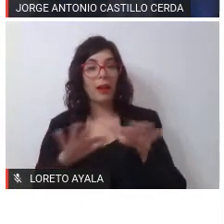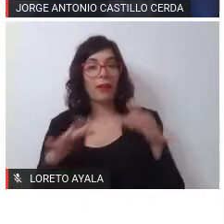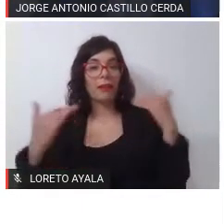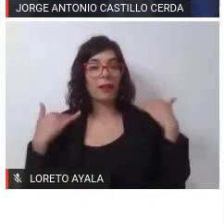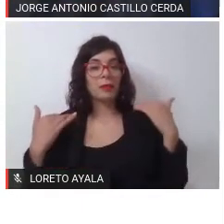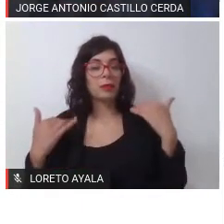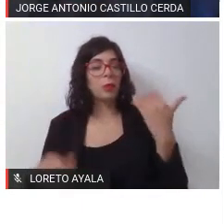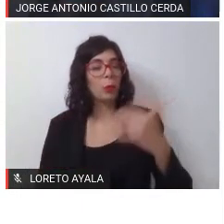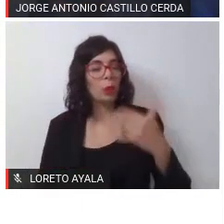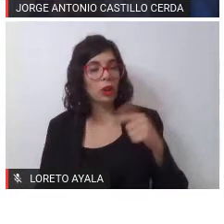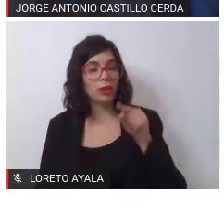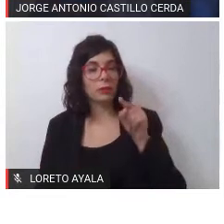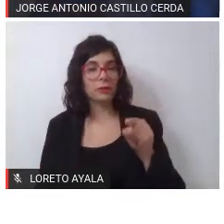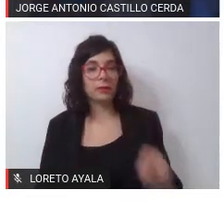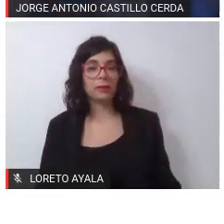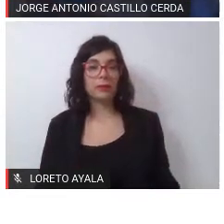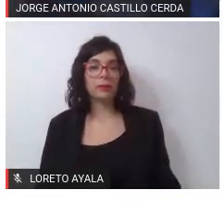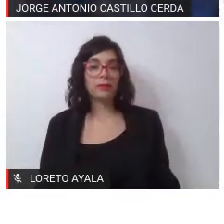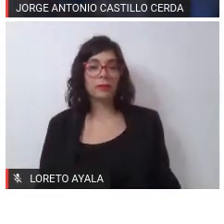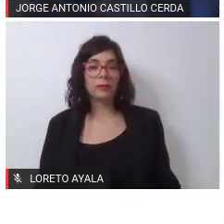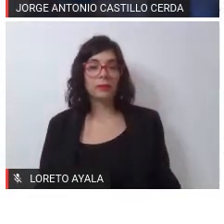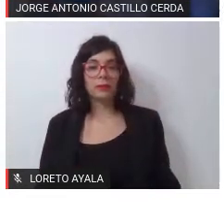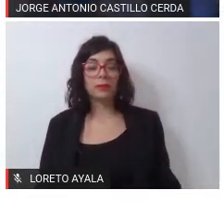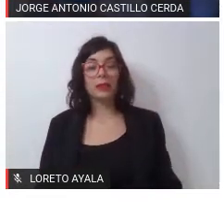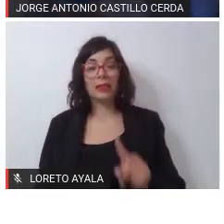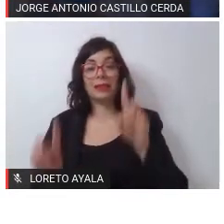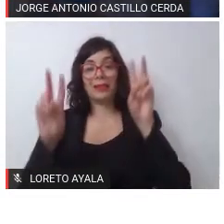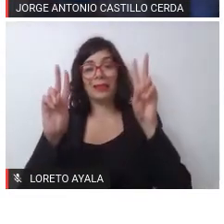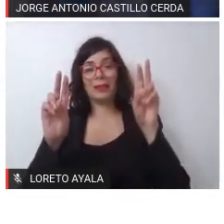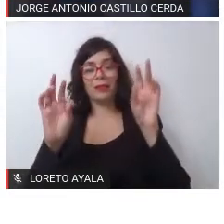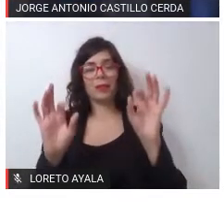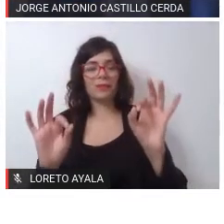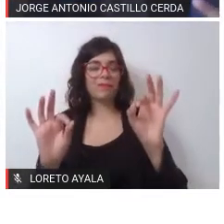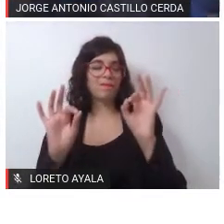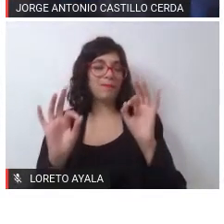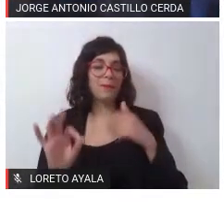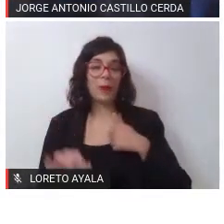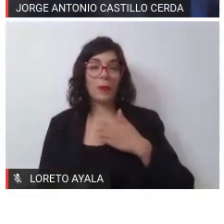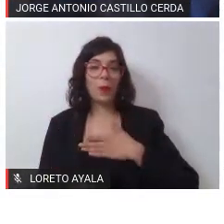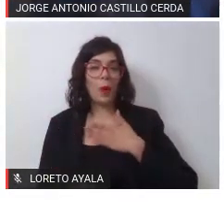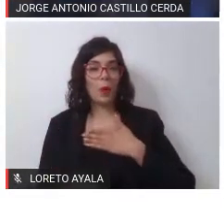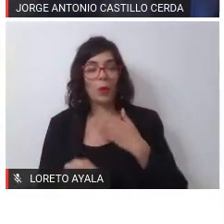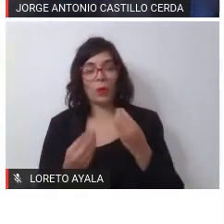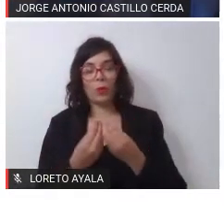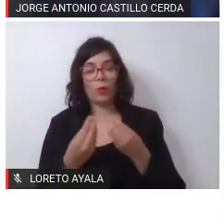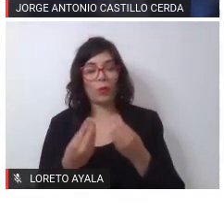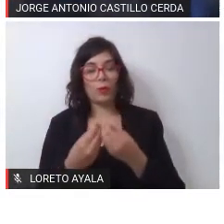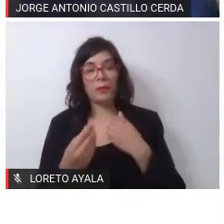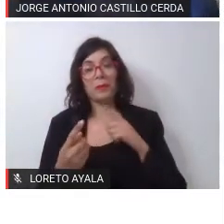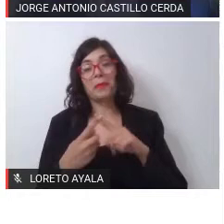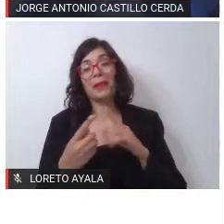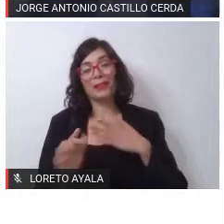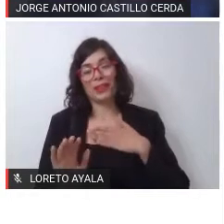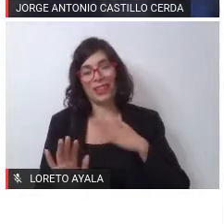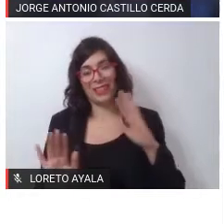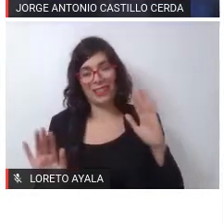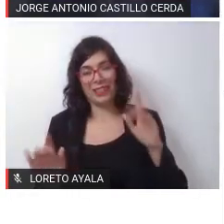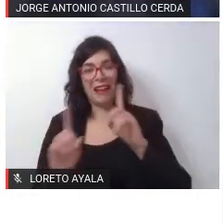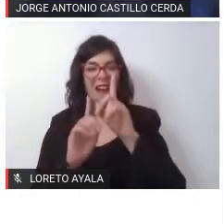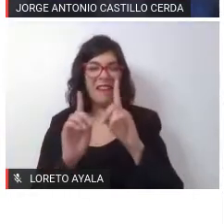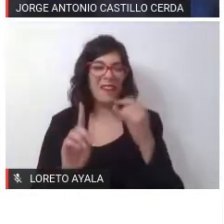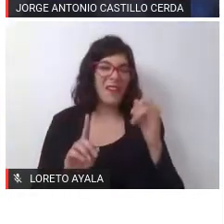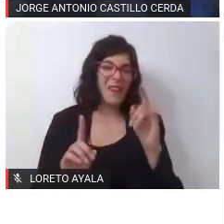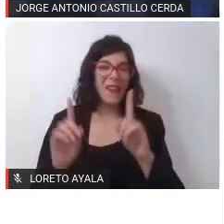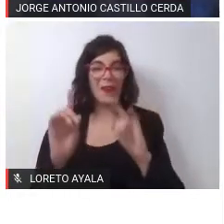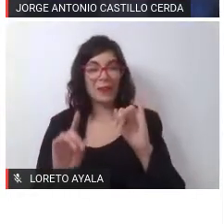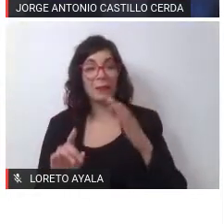aspectos, ¿ya? Este que fue un tema clave que a mí me gustó mucho, a mí personalmente, quizás a algunos no les haya gustado mucho,